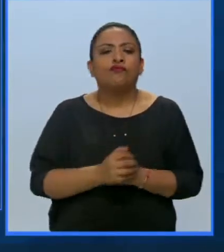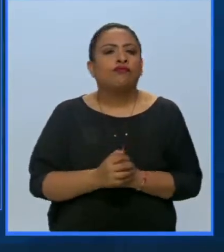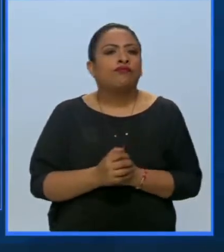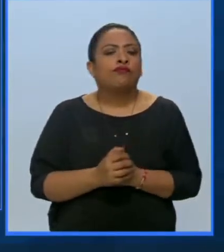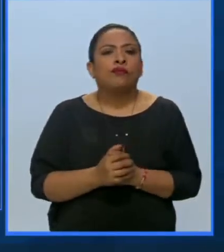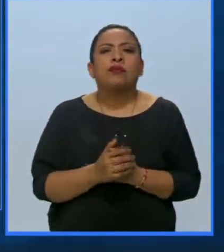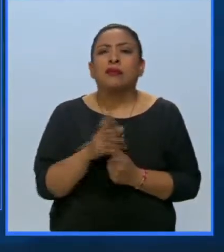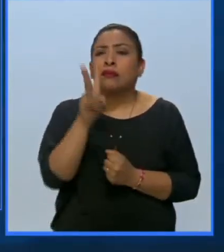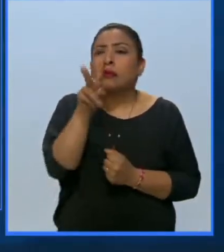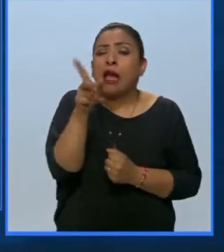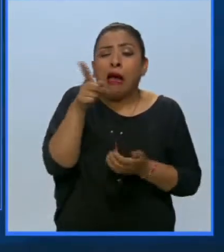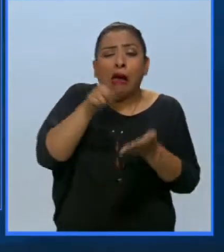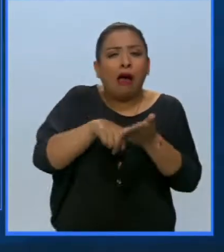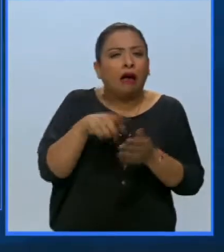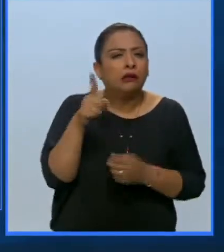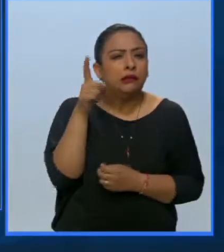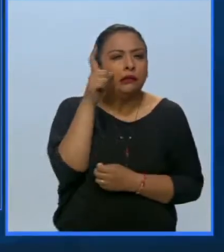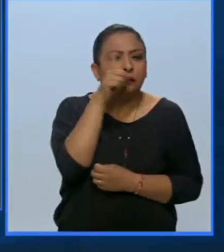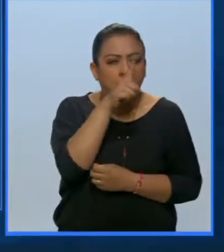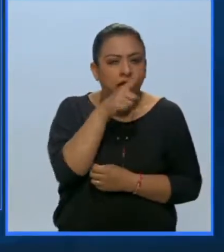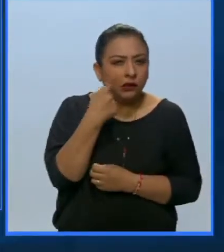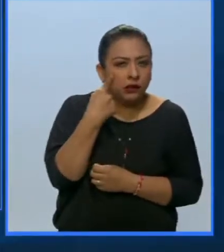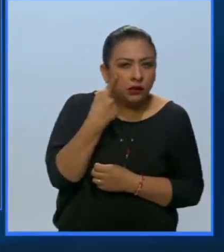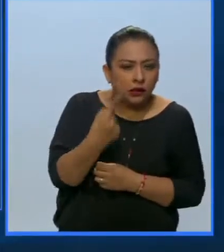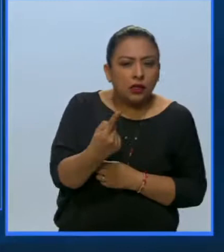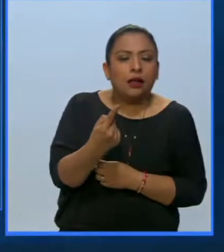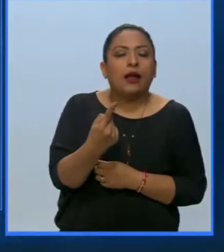pues dificultad bastante notoria,